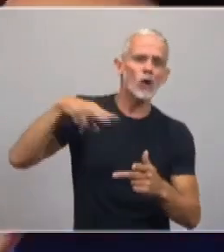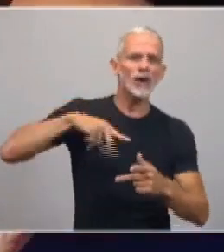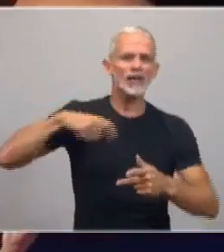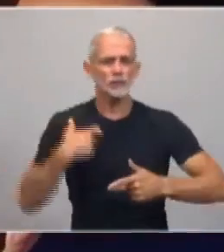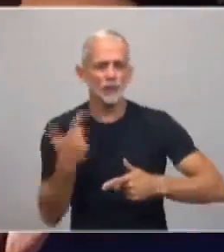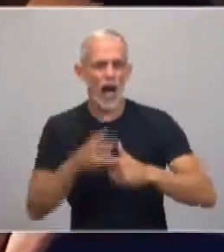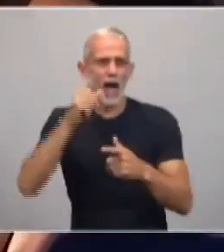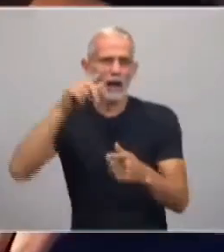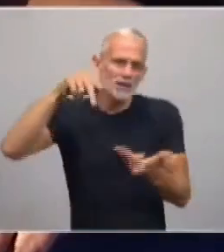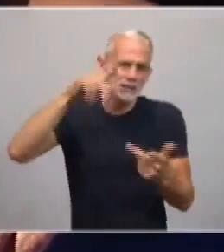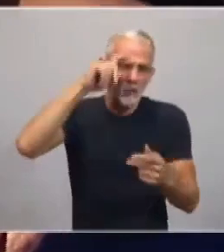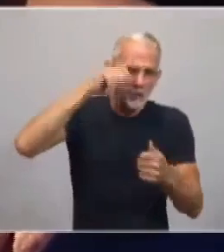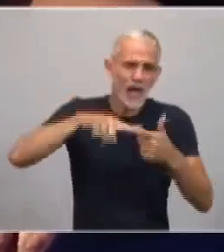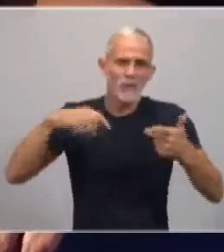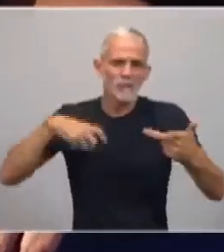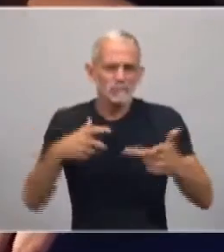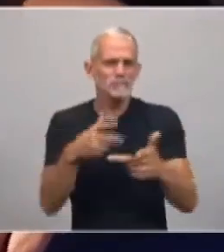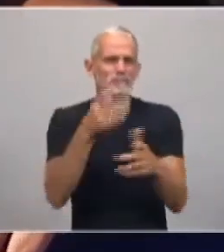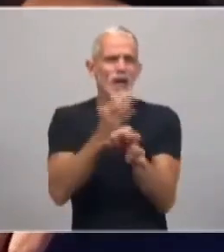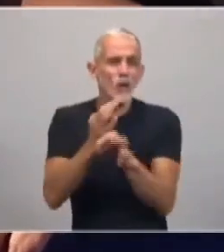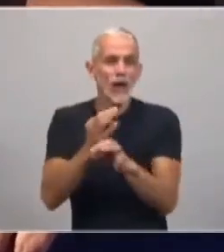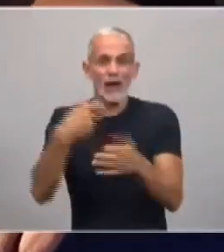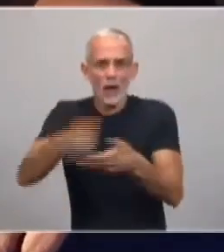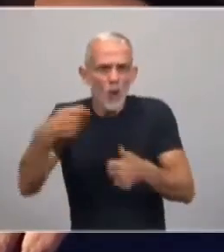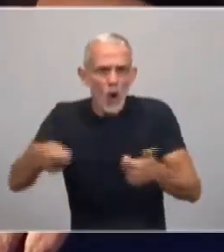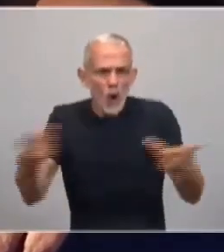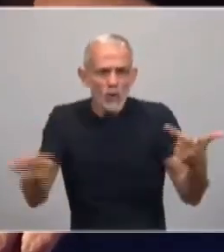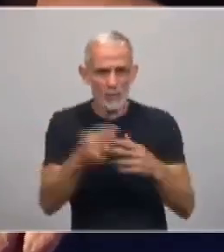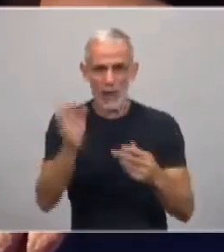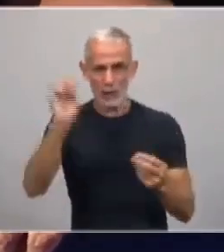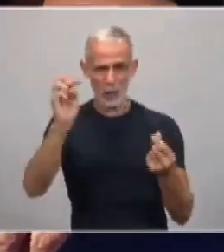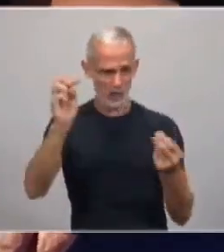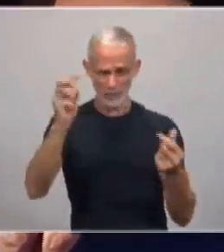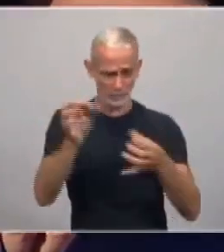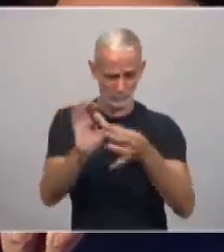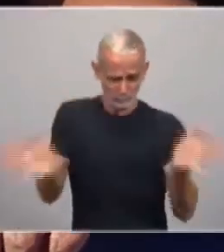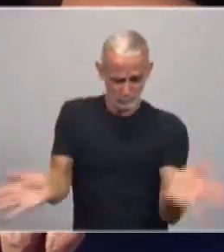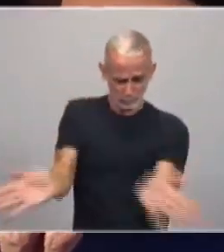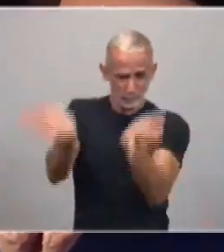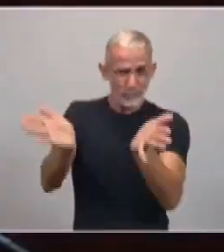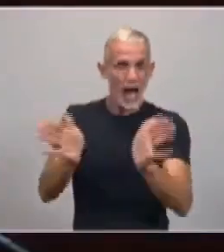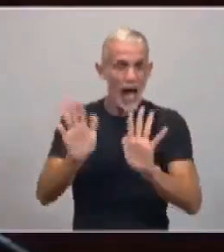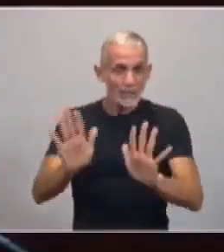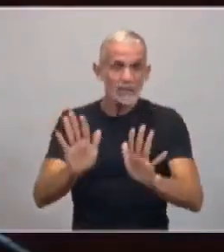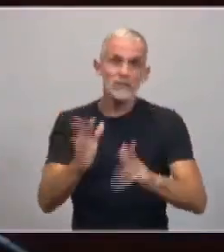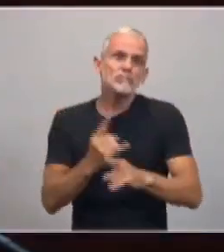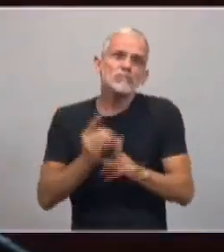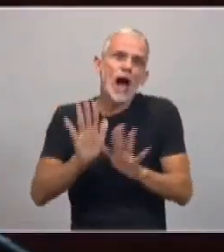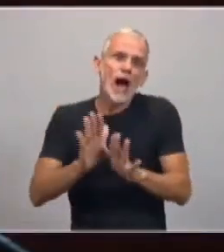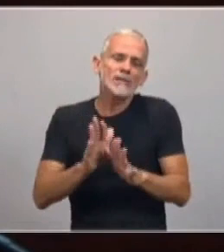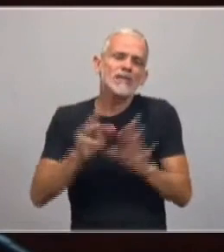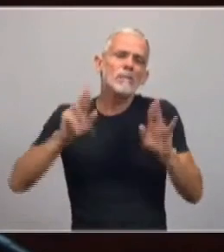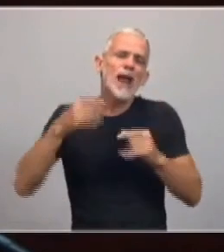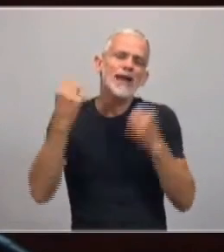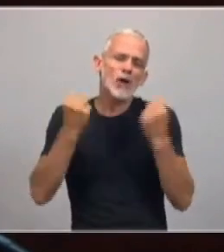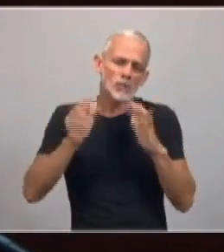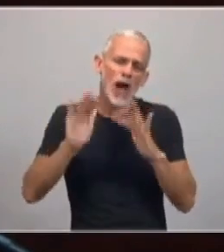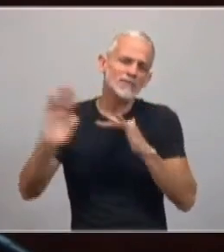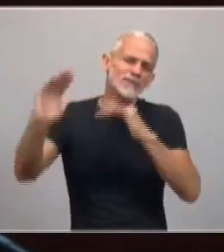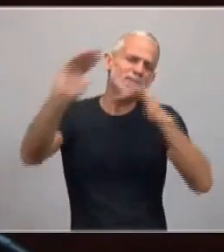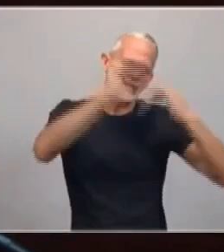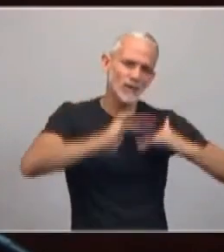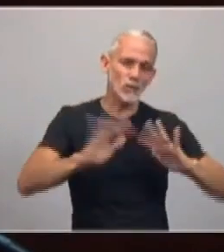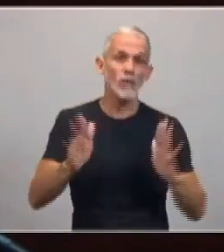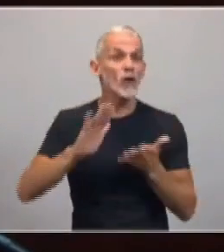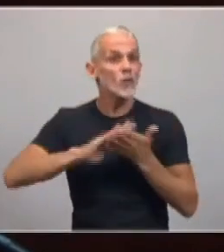las cuotas de los colegios, en fin, todo. Devaluar y desregular los precios es lo que siempre hacen estos planes económicos.